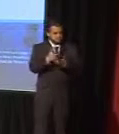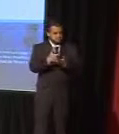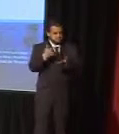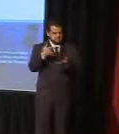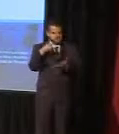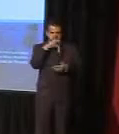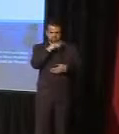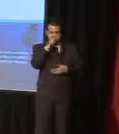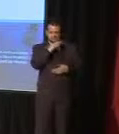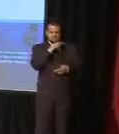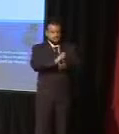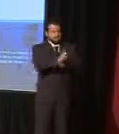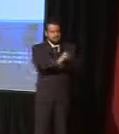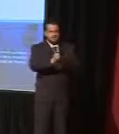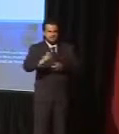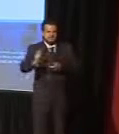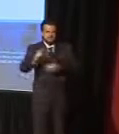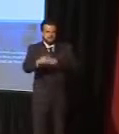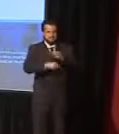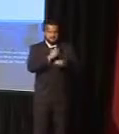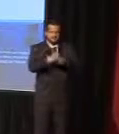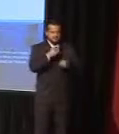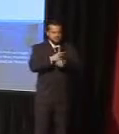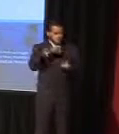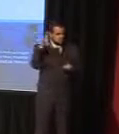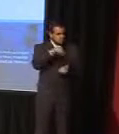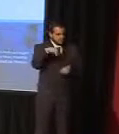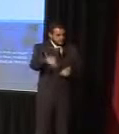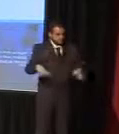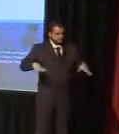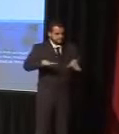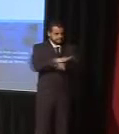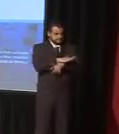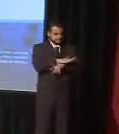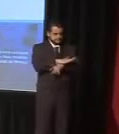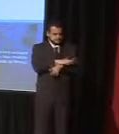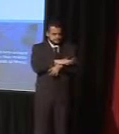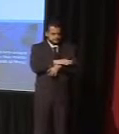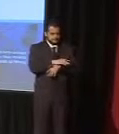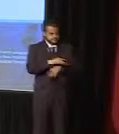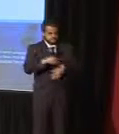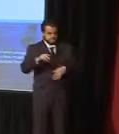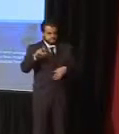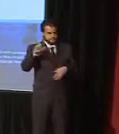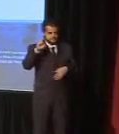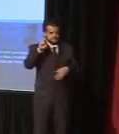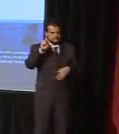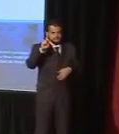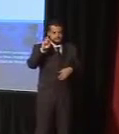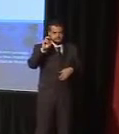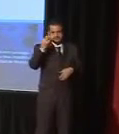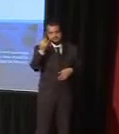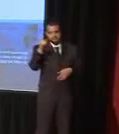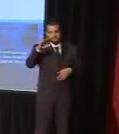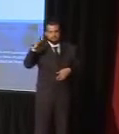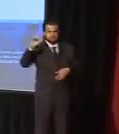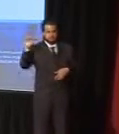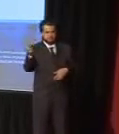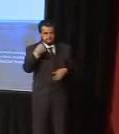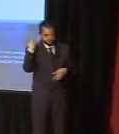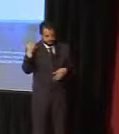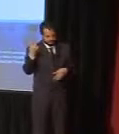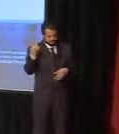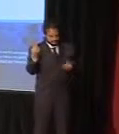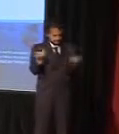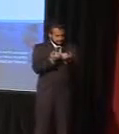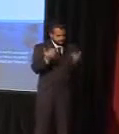políticas no en los próximos años lo quiero hoy tres dólares cinco dólares diez dólares el dinero que se mete a la política